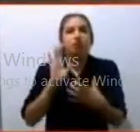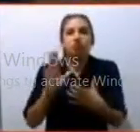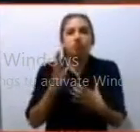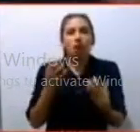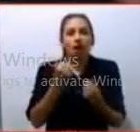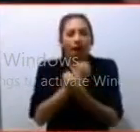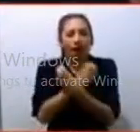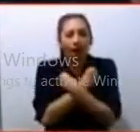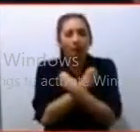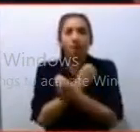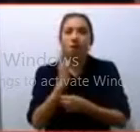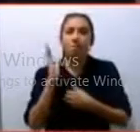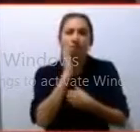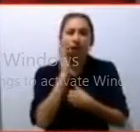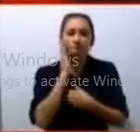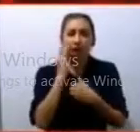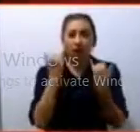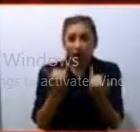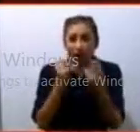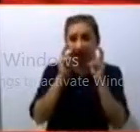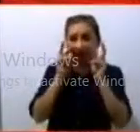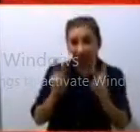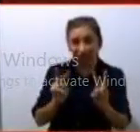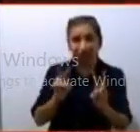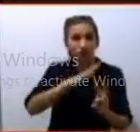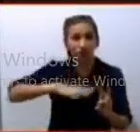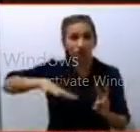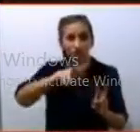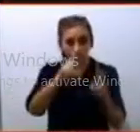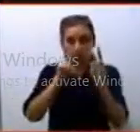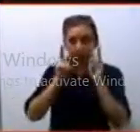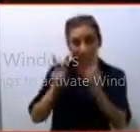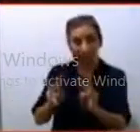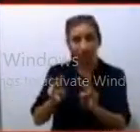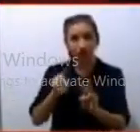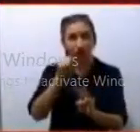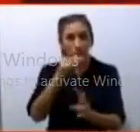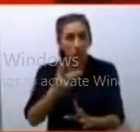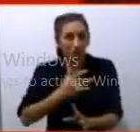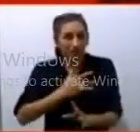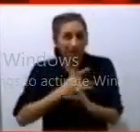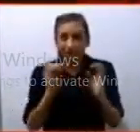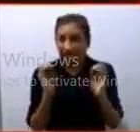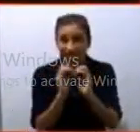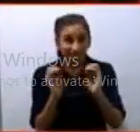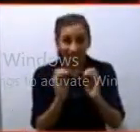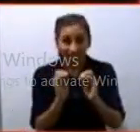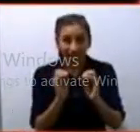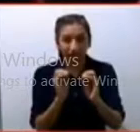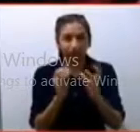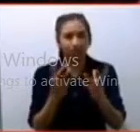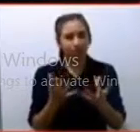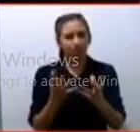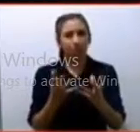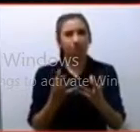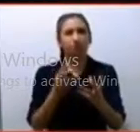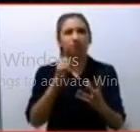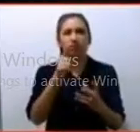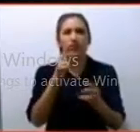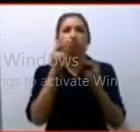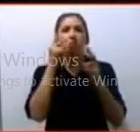hoy en día la vemos en la historia contada aquí en vivo nosotros. Si no te mueve un poquito tu corazón, por lo menos voltea si